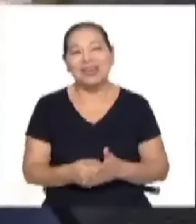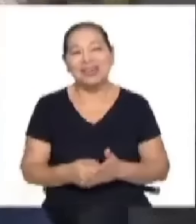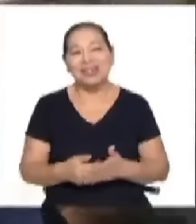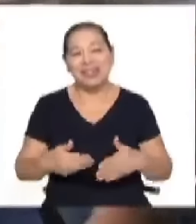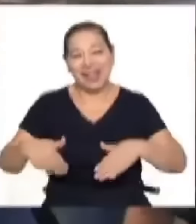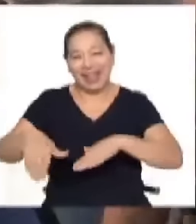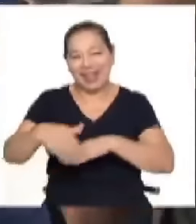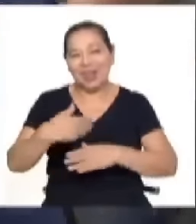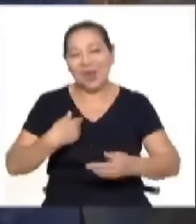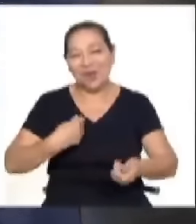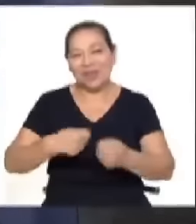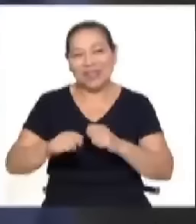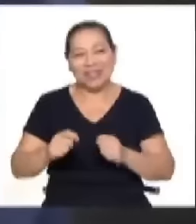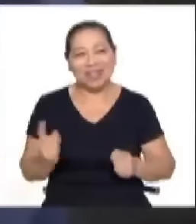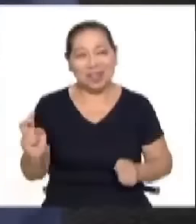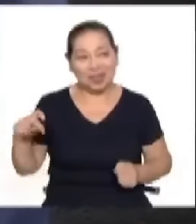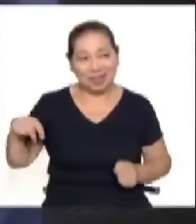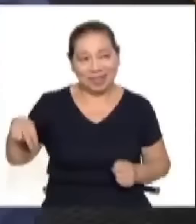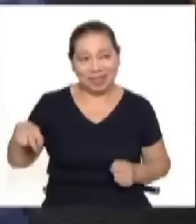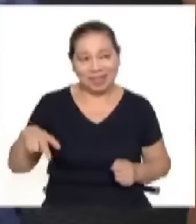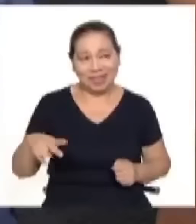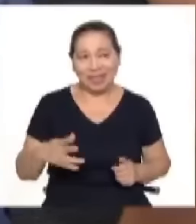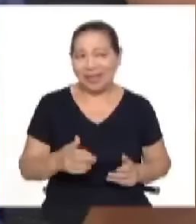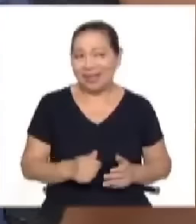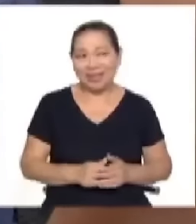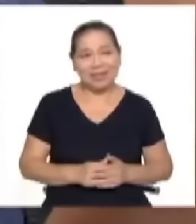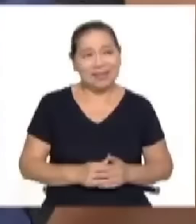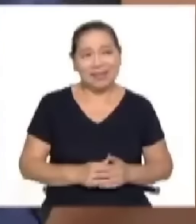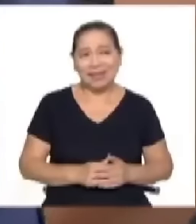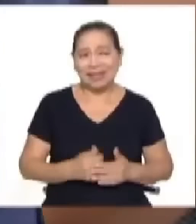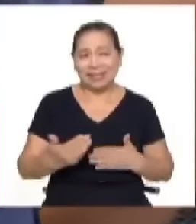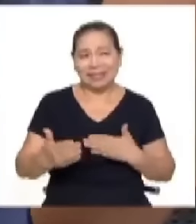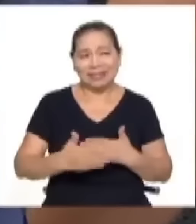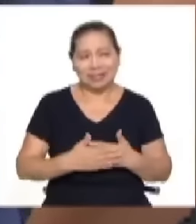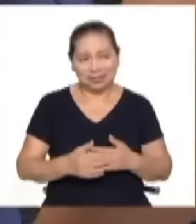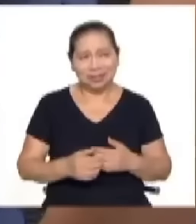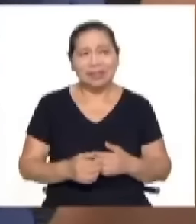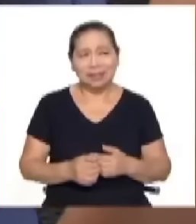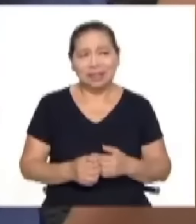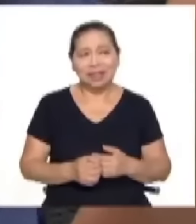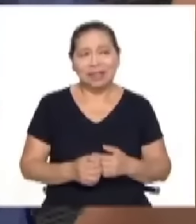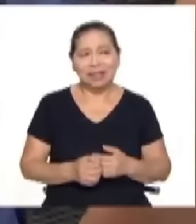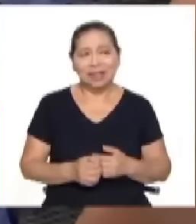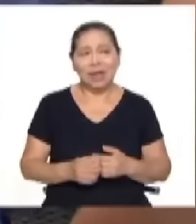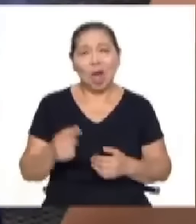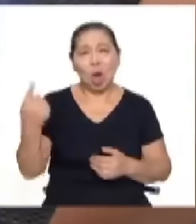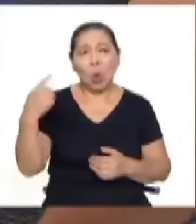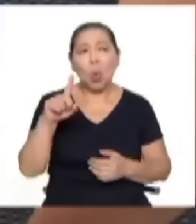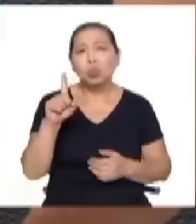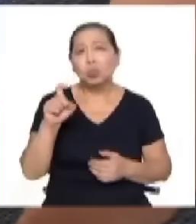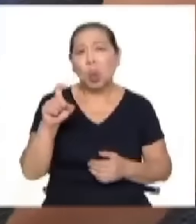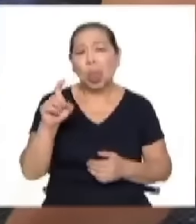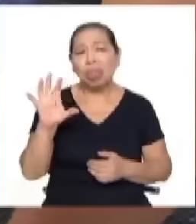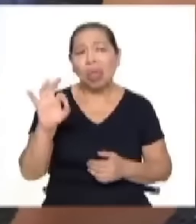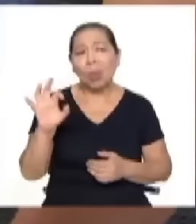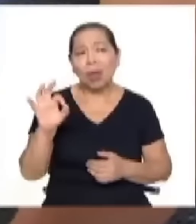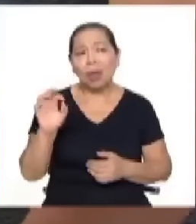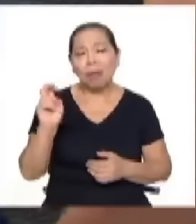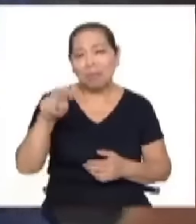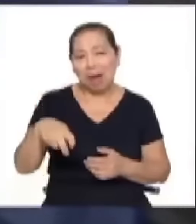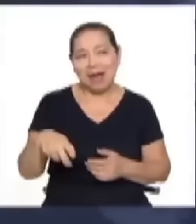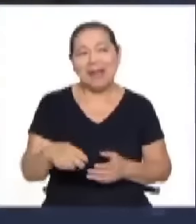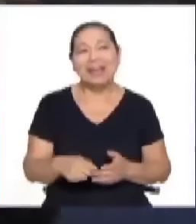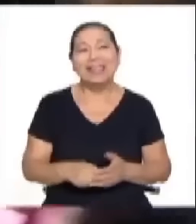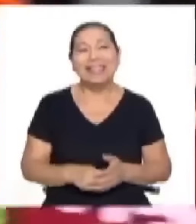misma avenida. Perú. ¿Y has venido caminando? Porque ni siquiera hay cómo llegar acá. No, sí, la combi, 1.50 sol. Y ahí me bajo